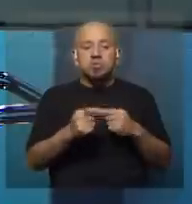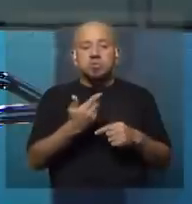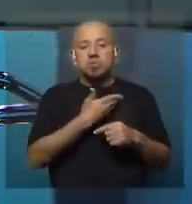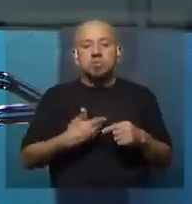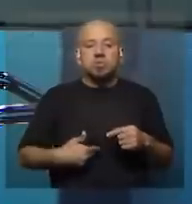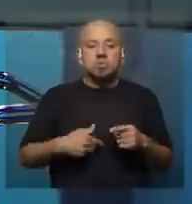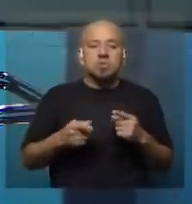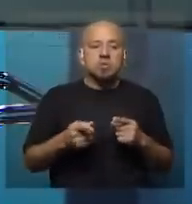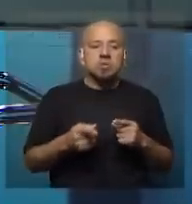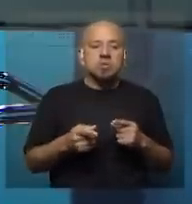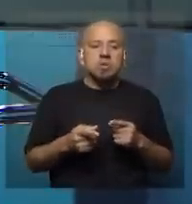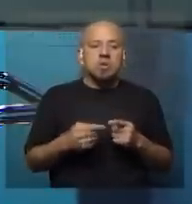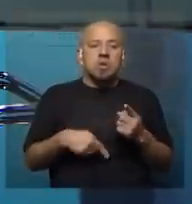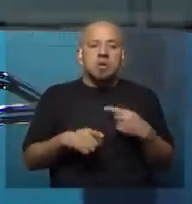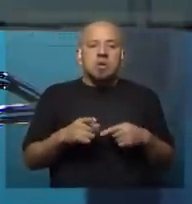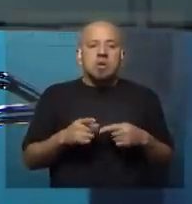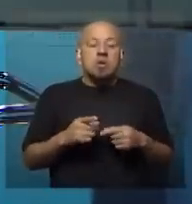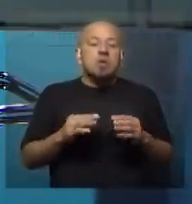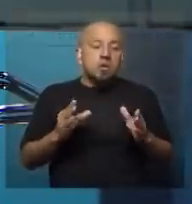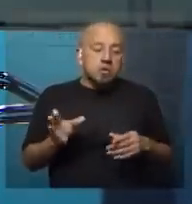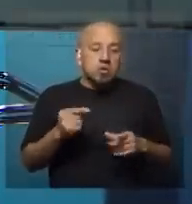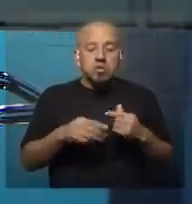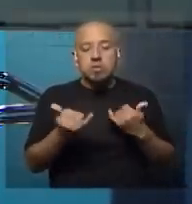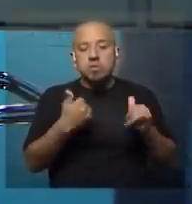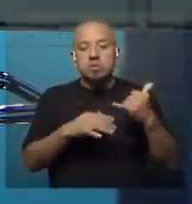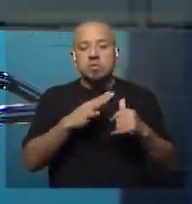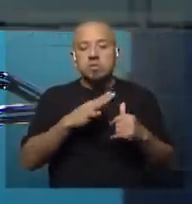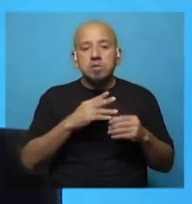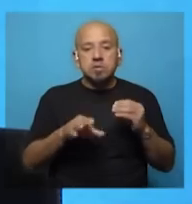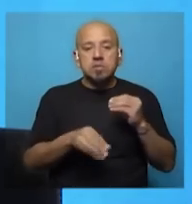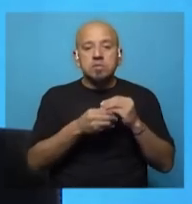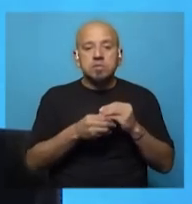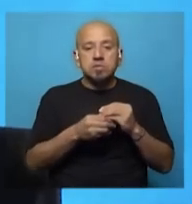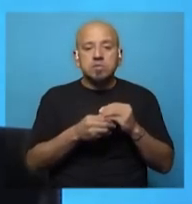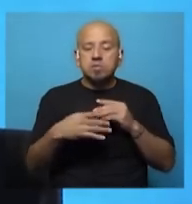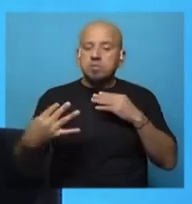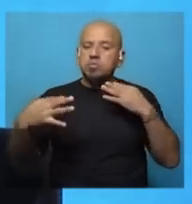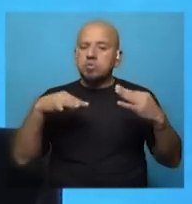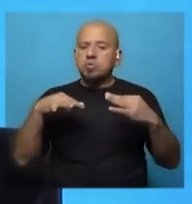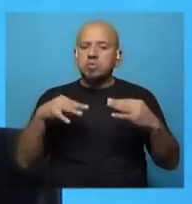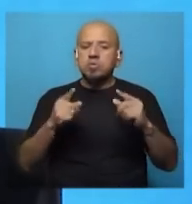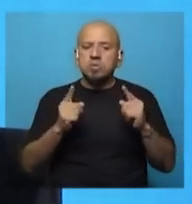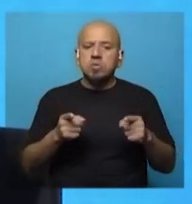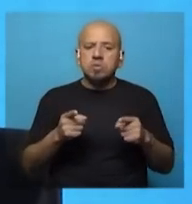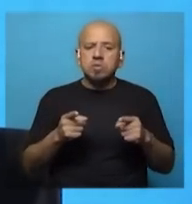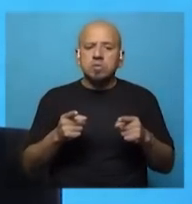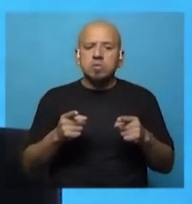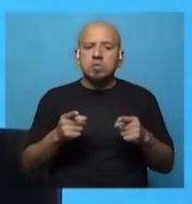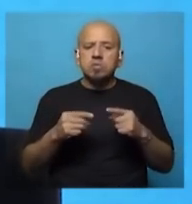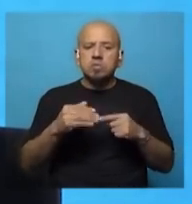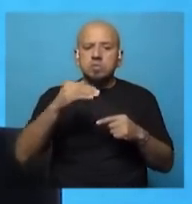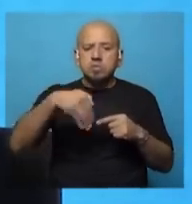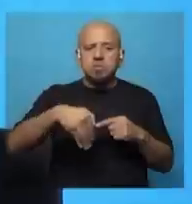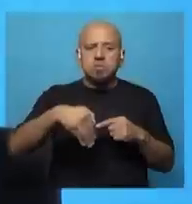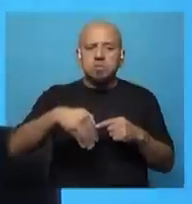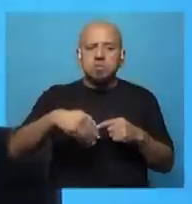con respecto a a estos jerarcas todas esas información que tenemos que incorporar la oposición apunta también este caso el caso marceli